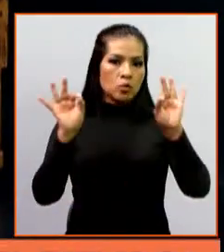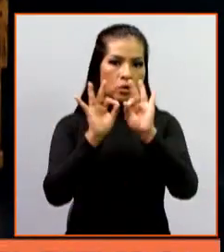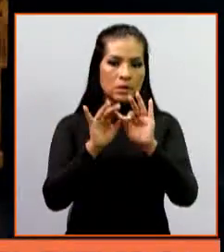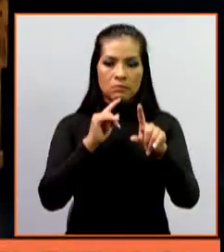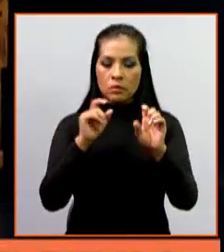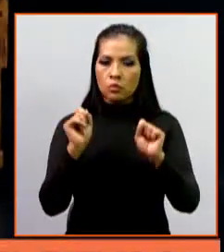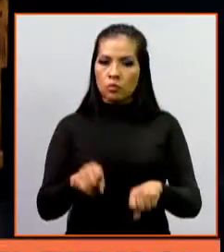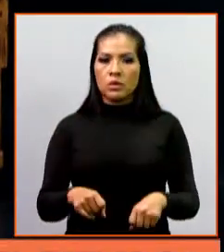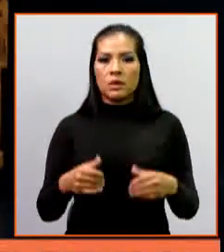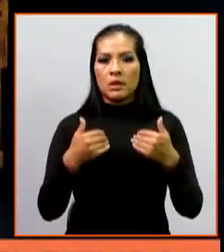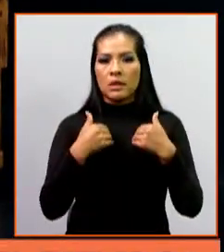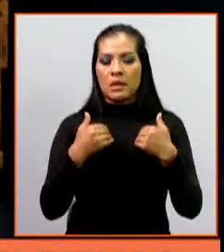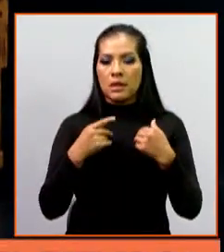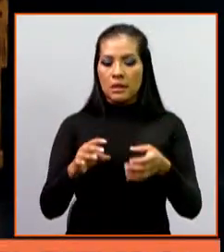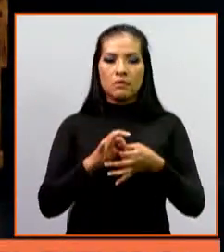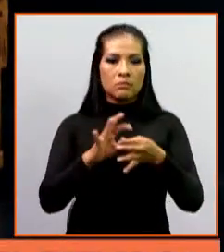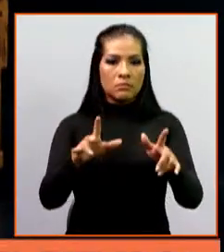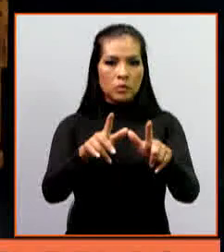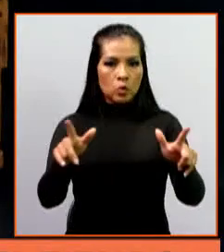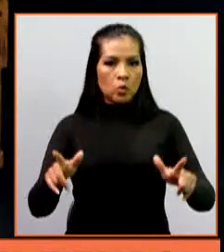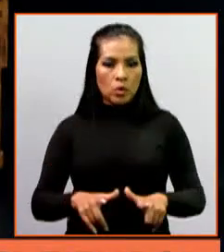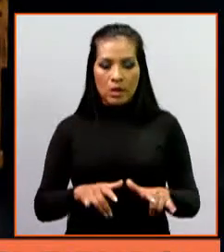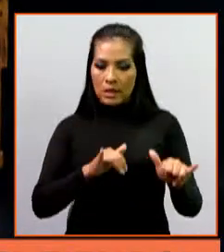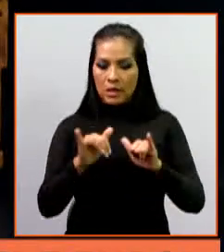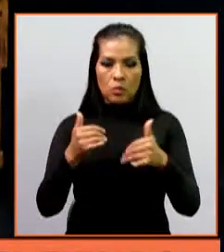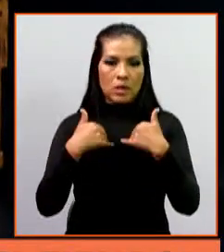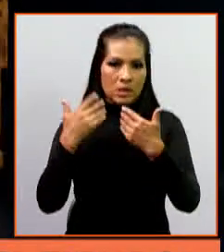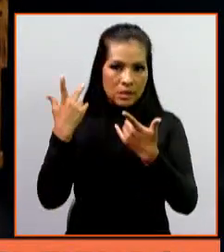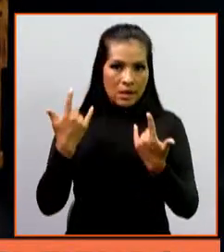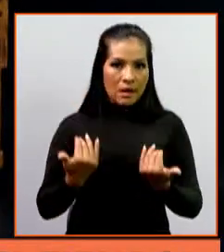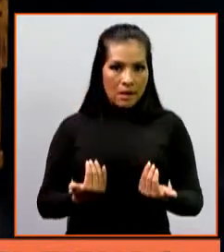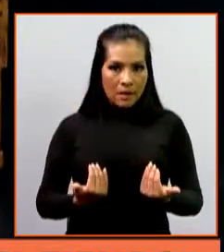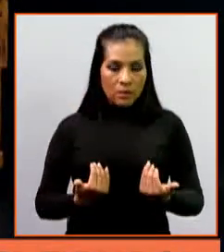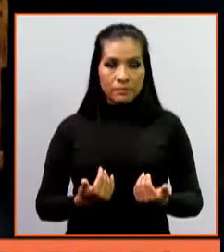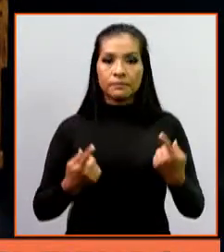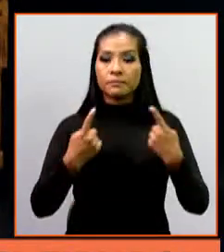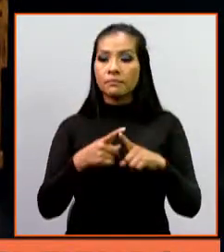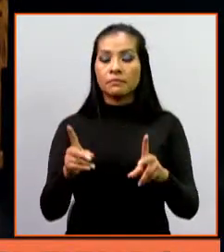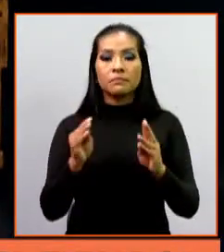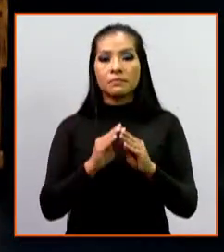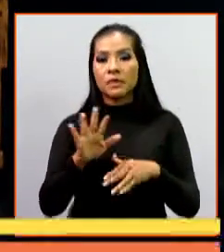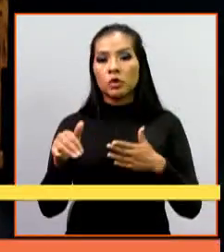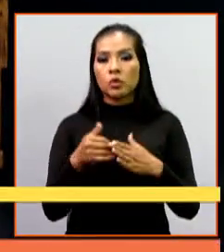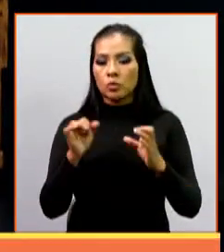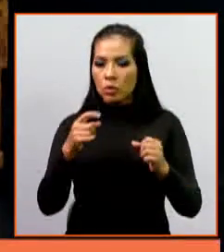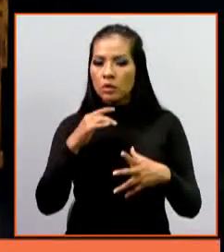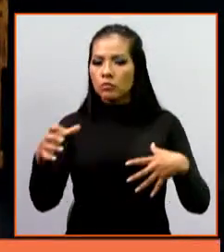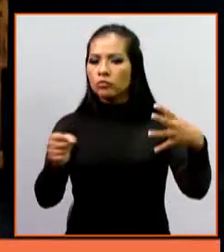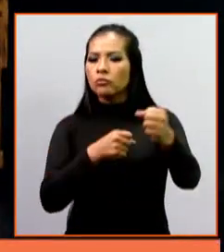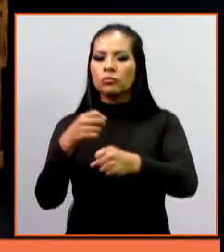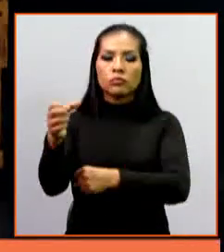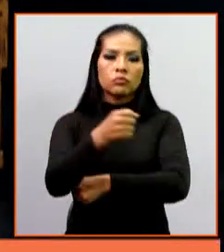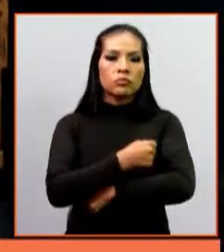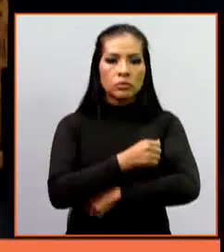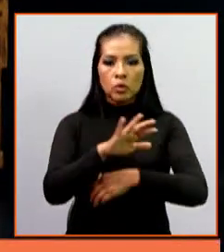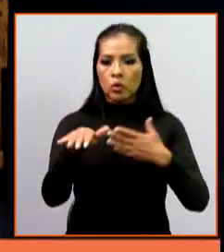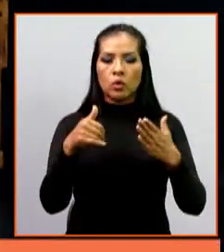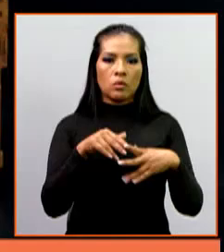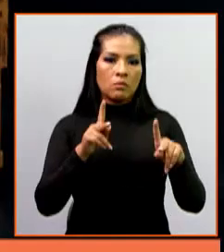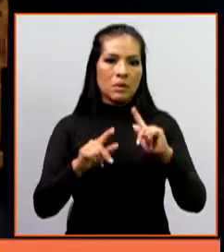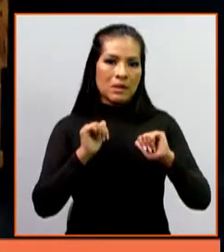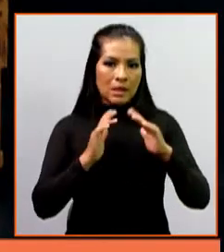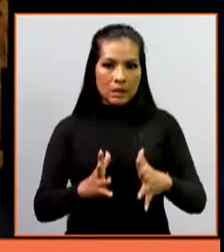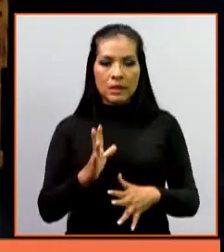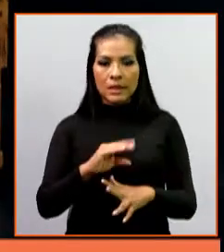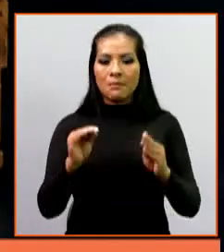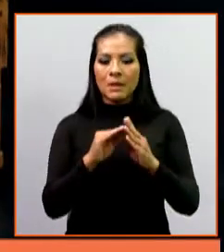tener espacios como el que tú tienes ahora, justamente para poder cobijar a todos los artistas y para poder